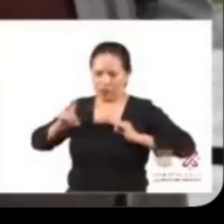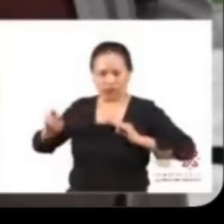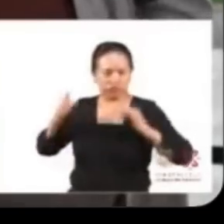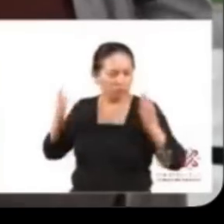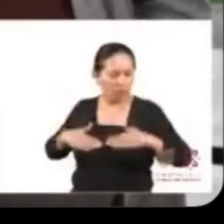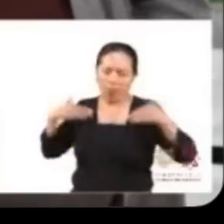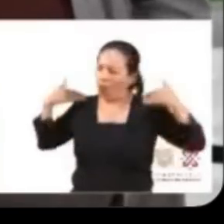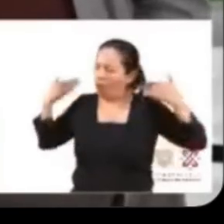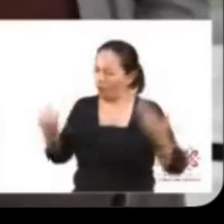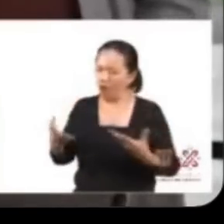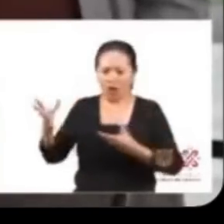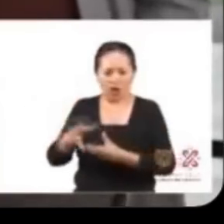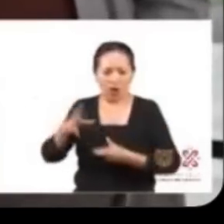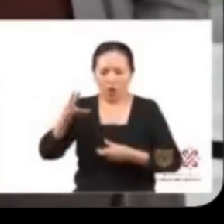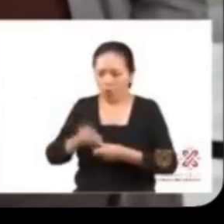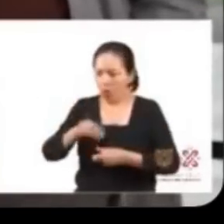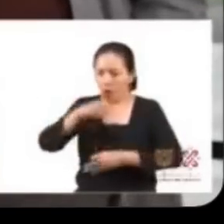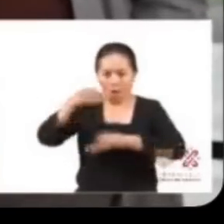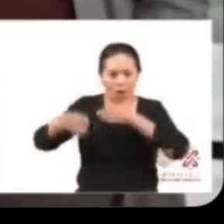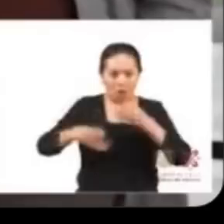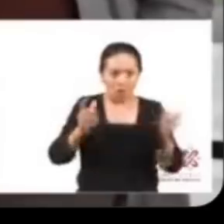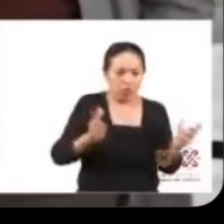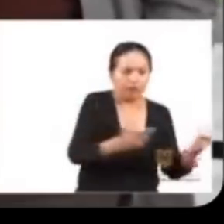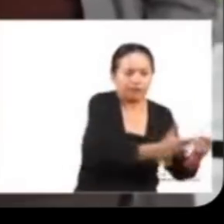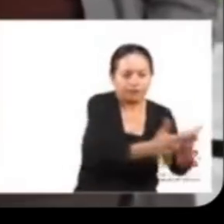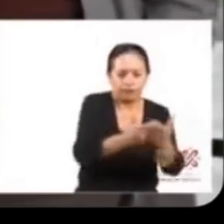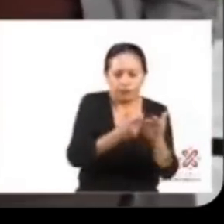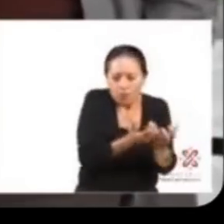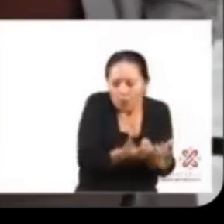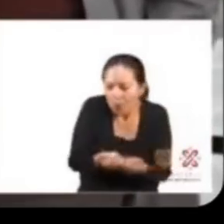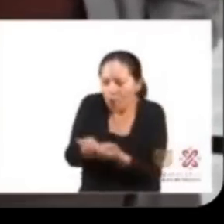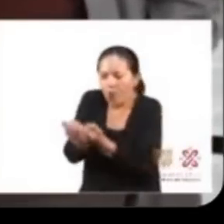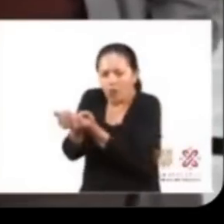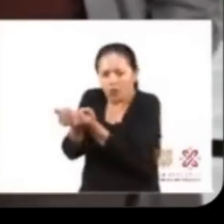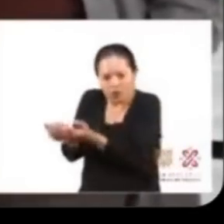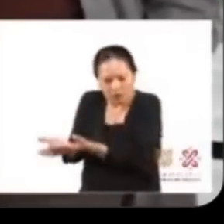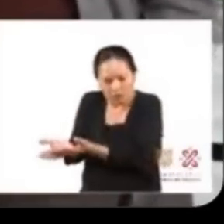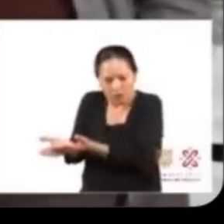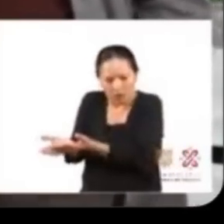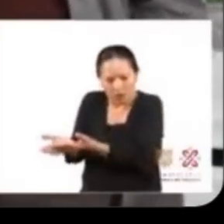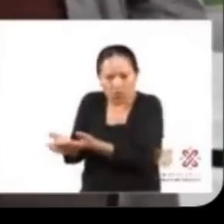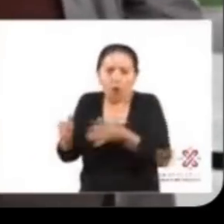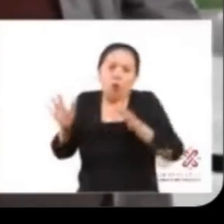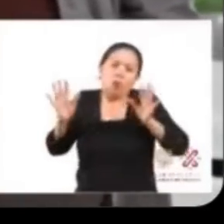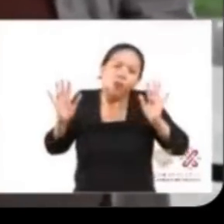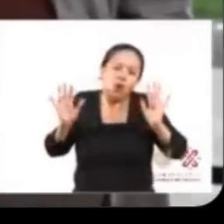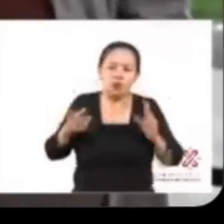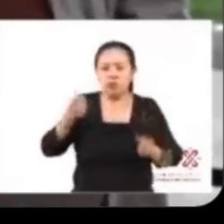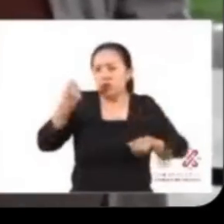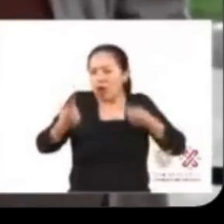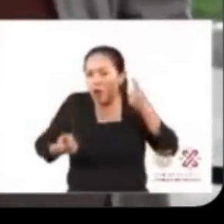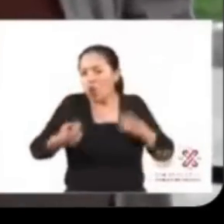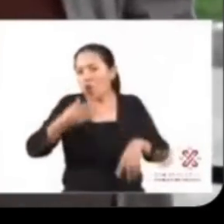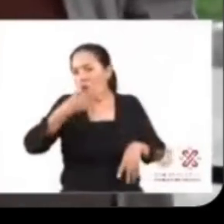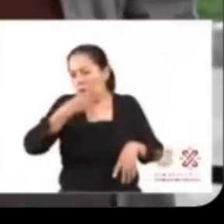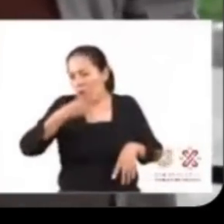confianza que llevó lo que se recolectó a Turquía. Y si acaso alguien, algún servidor público se quiso pasar de